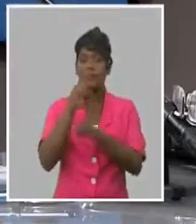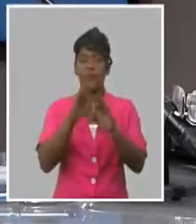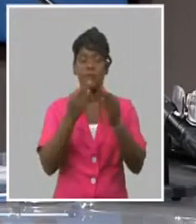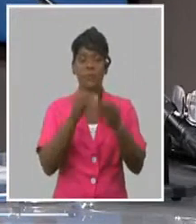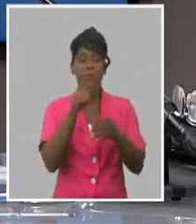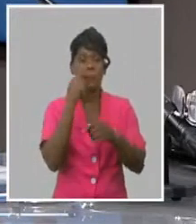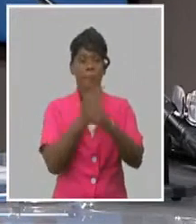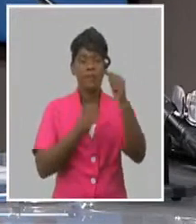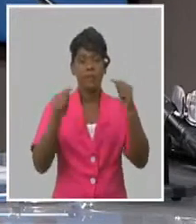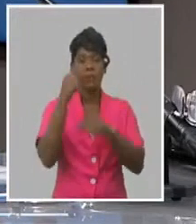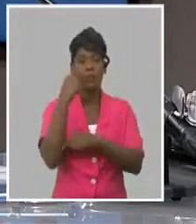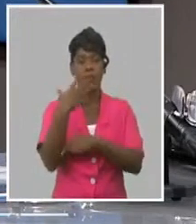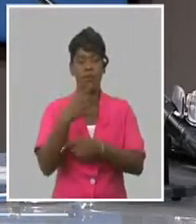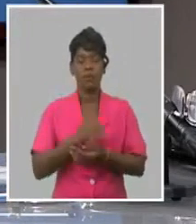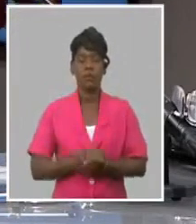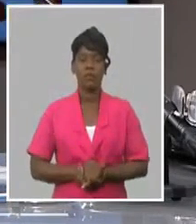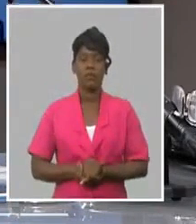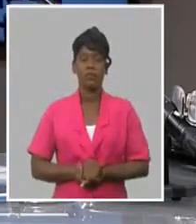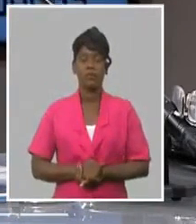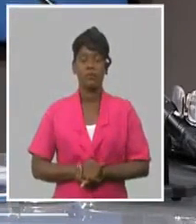estoy terminando.